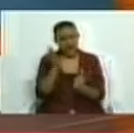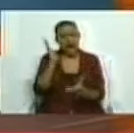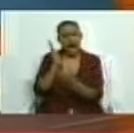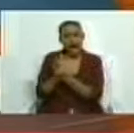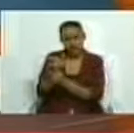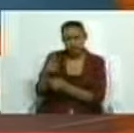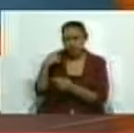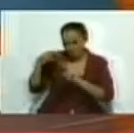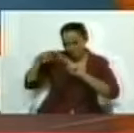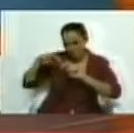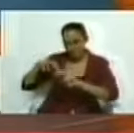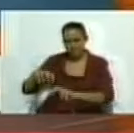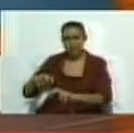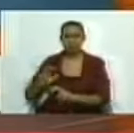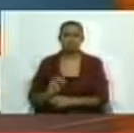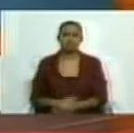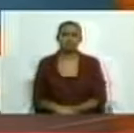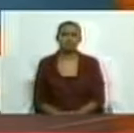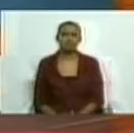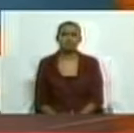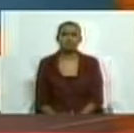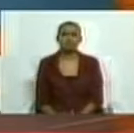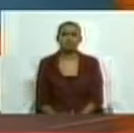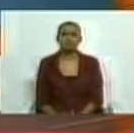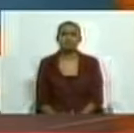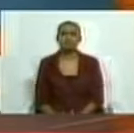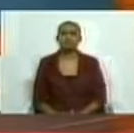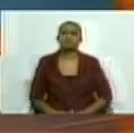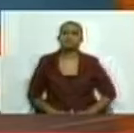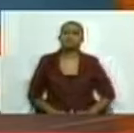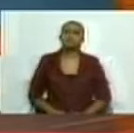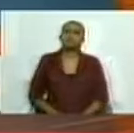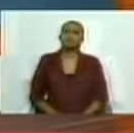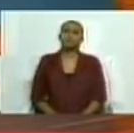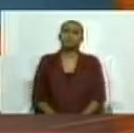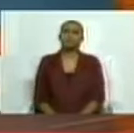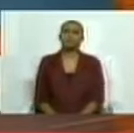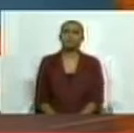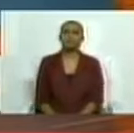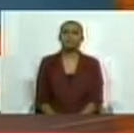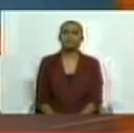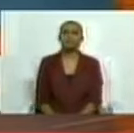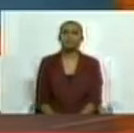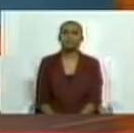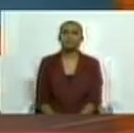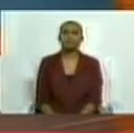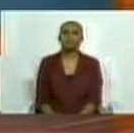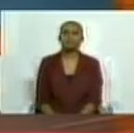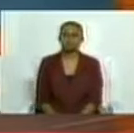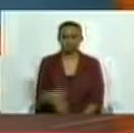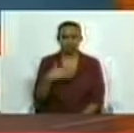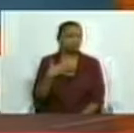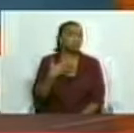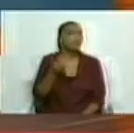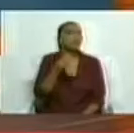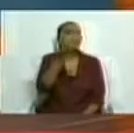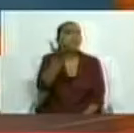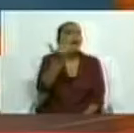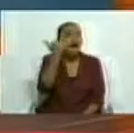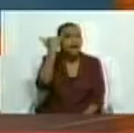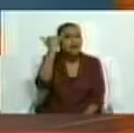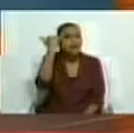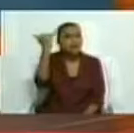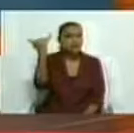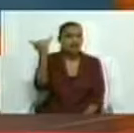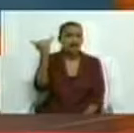más bien pudiera darle alguna alguna idea a gobiern como el